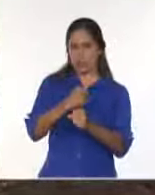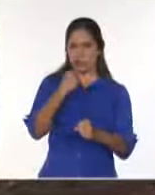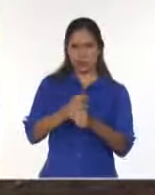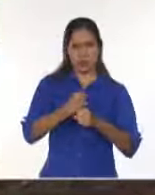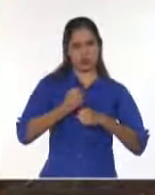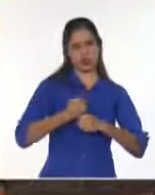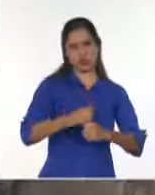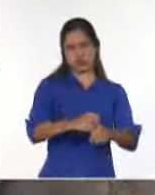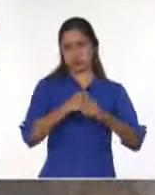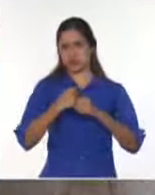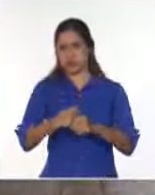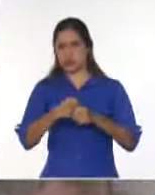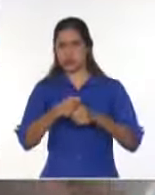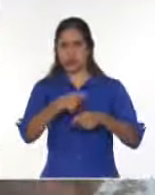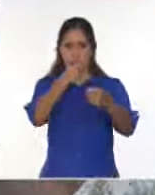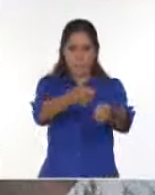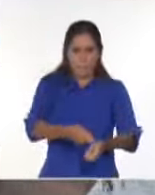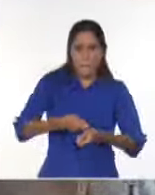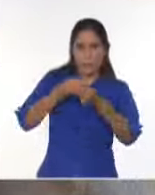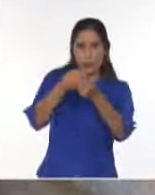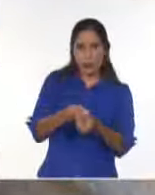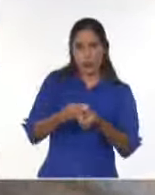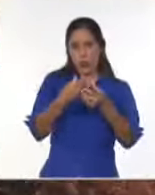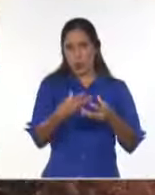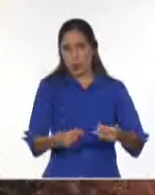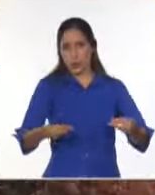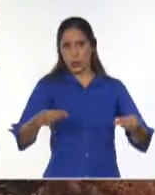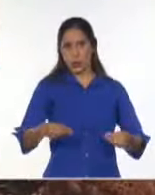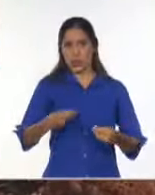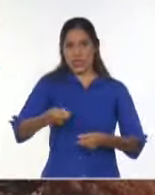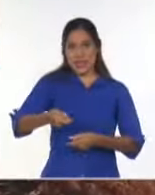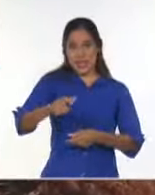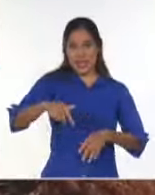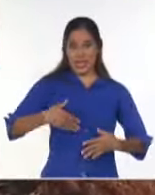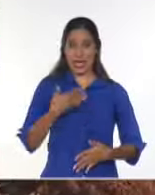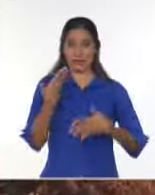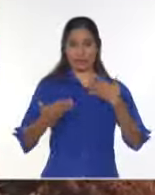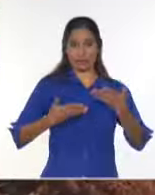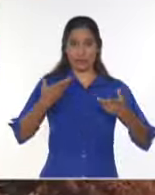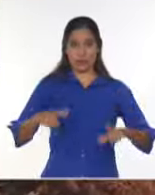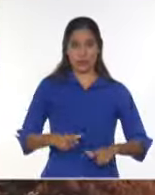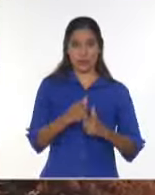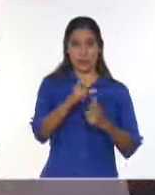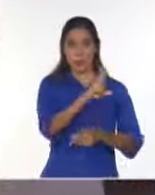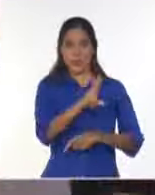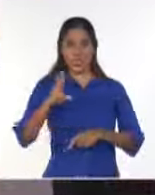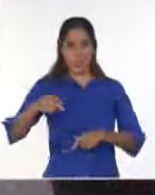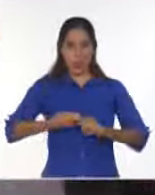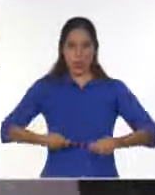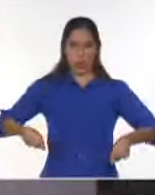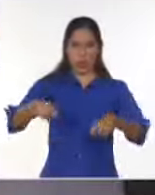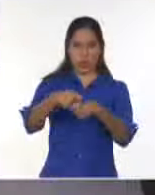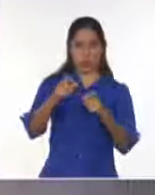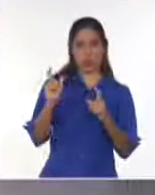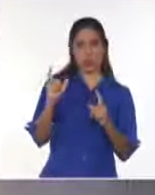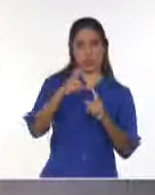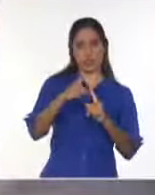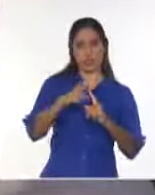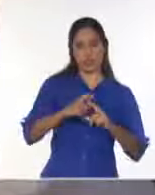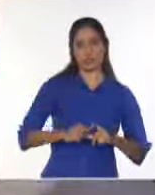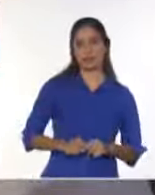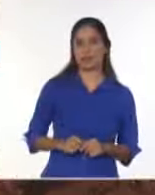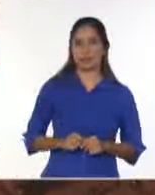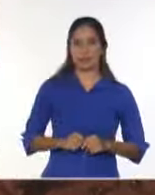productivas en la UPC Alcancía en salud del Día de la Rebeldía Nacional y el 22 Congreso de la Central de Trabajadores de Cuba. Durante la